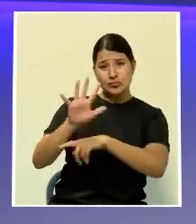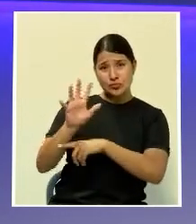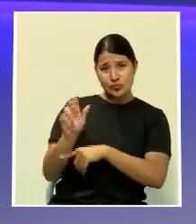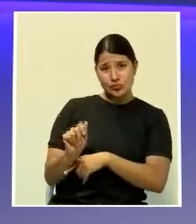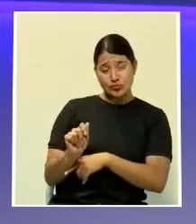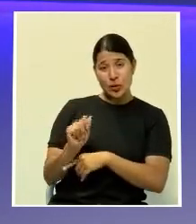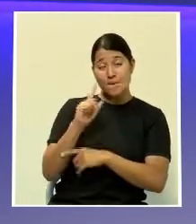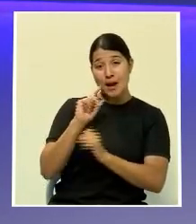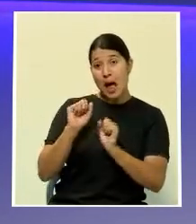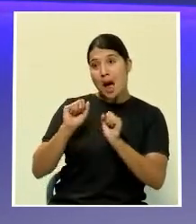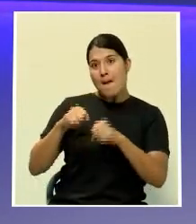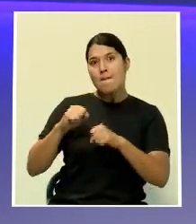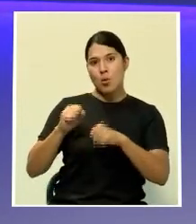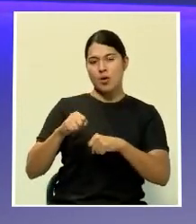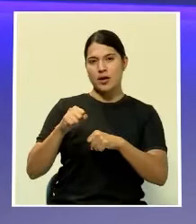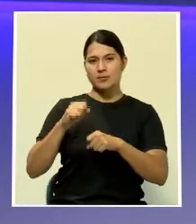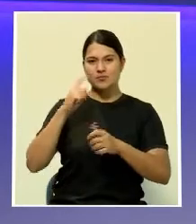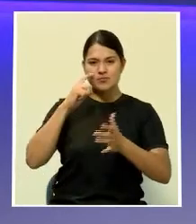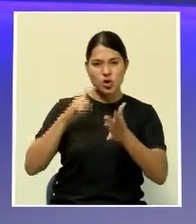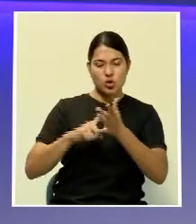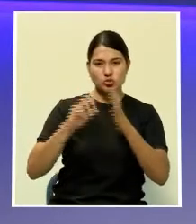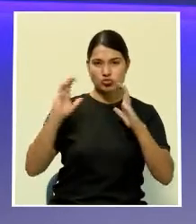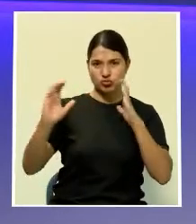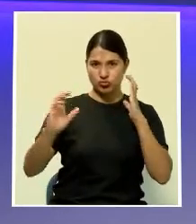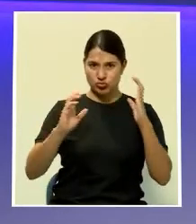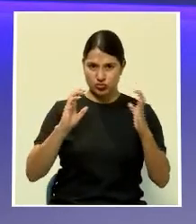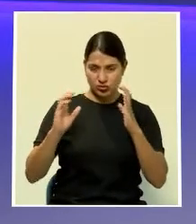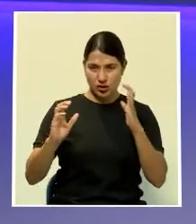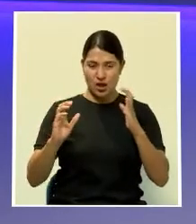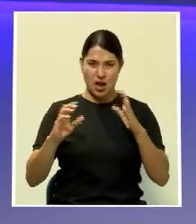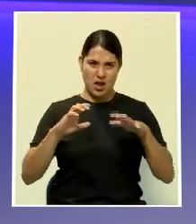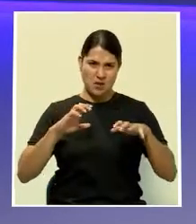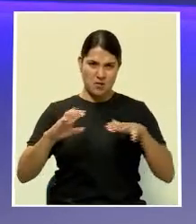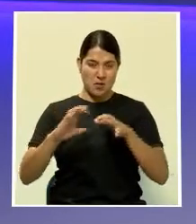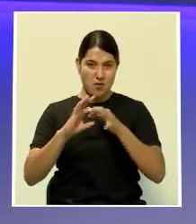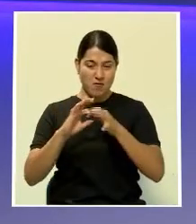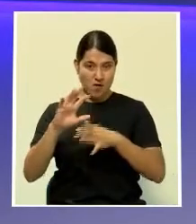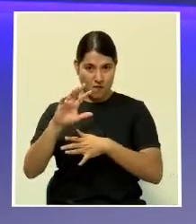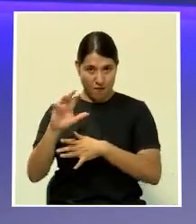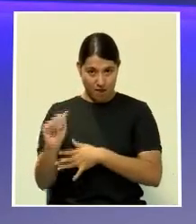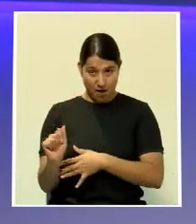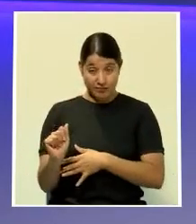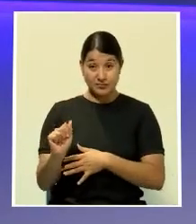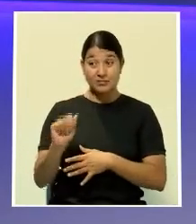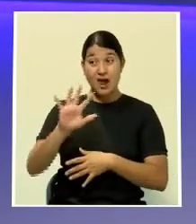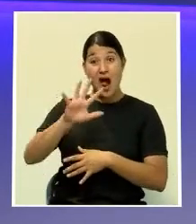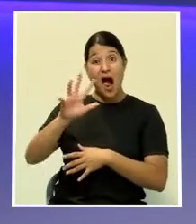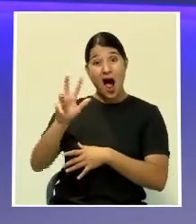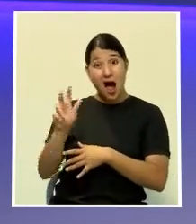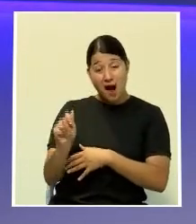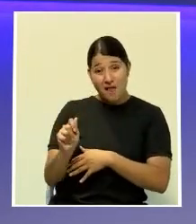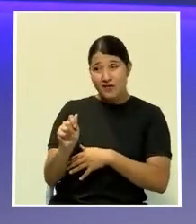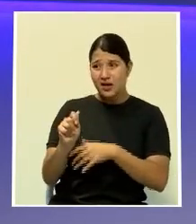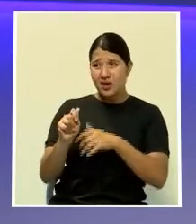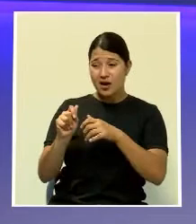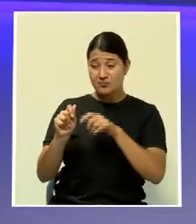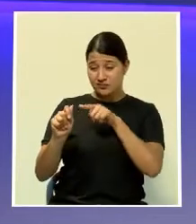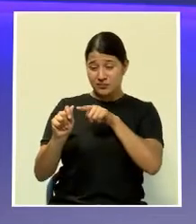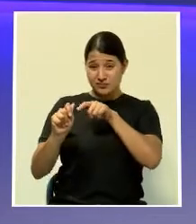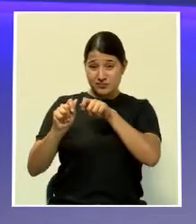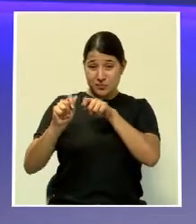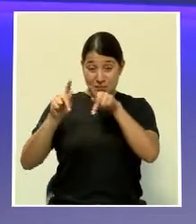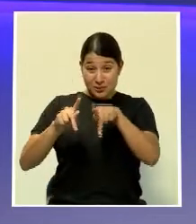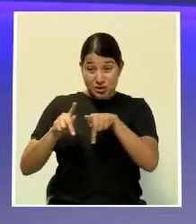la diáspora africana en Costa Rica. África y sus descendientes, desperdigados por todo el mundo,